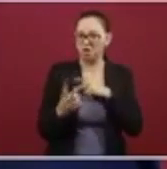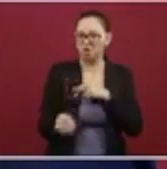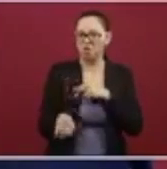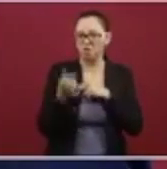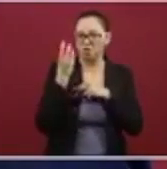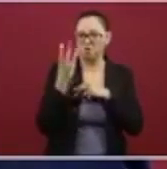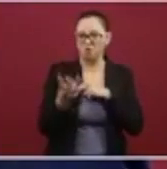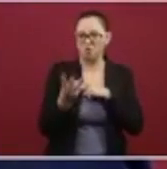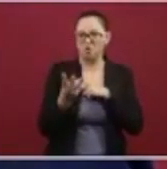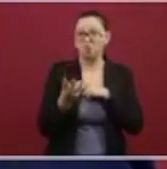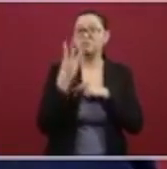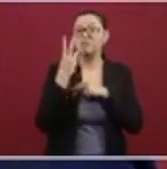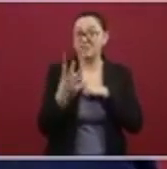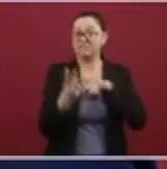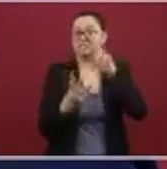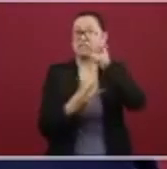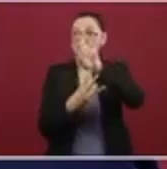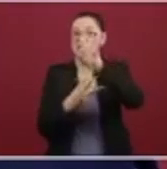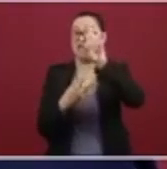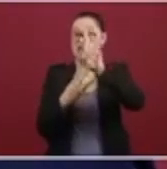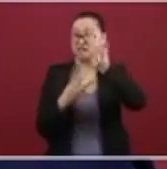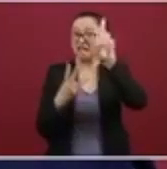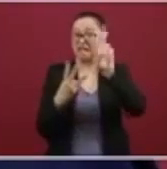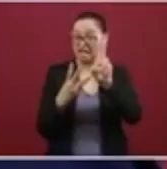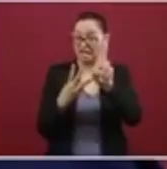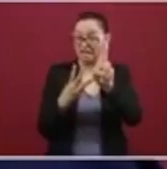la 3R,